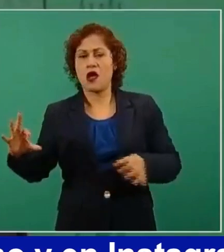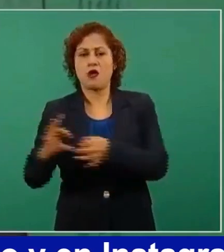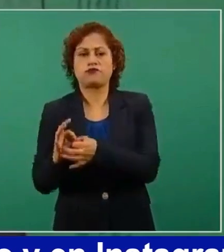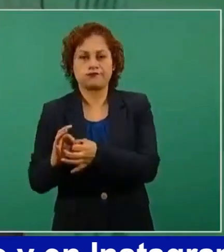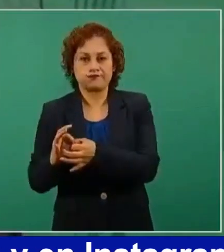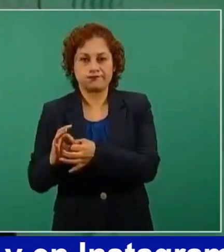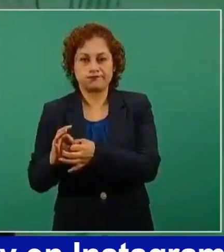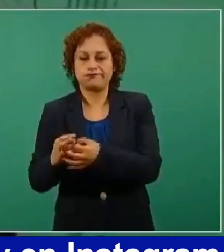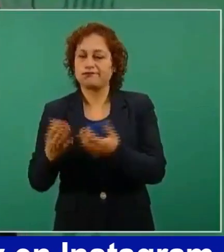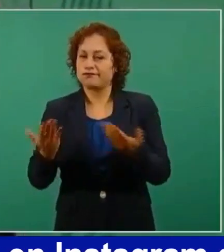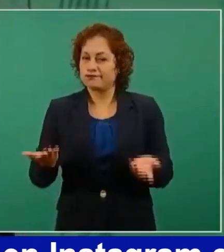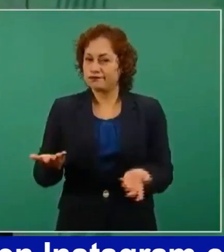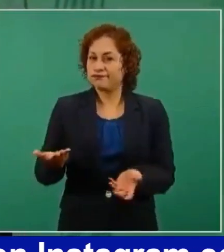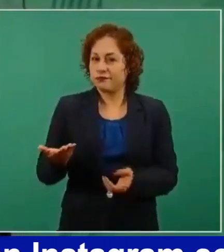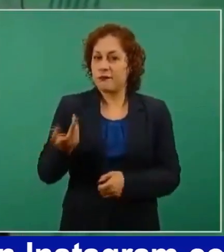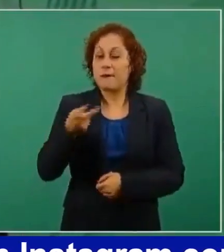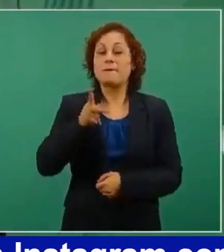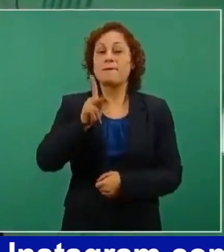sino